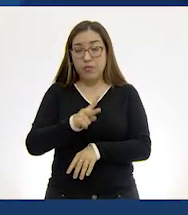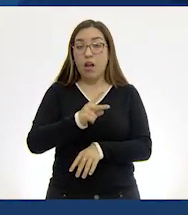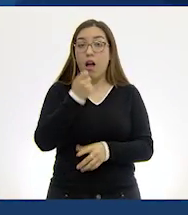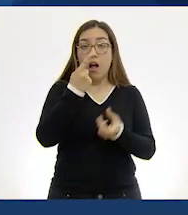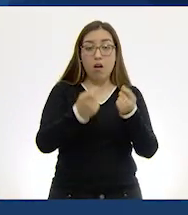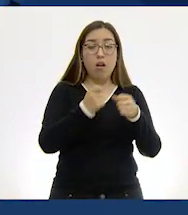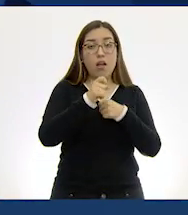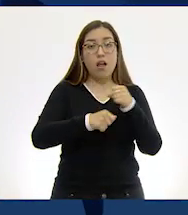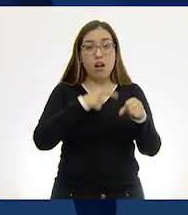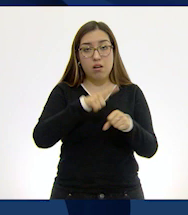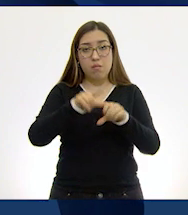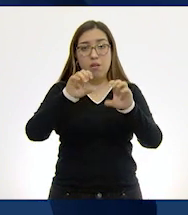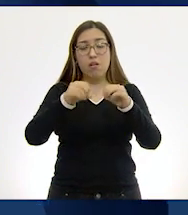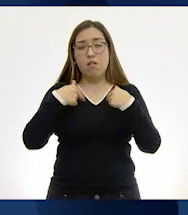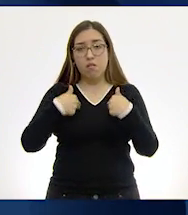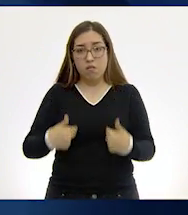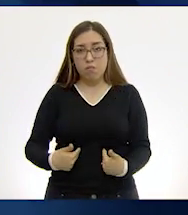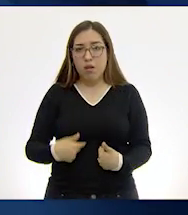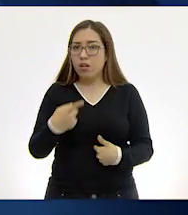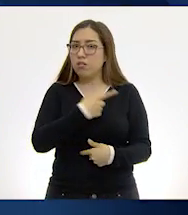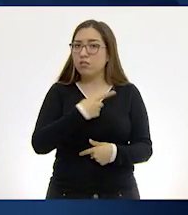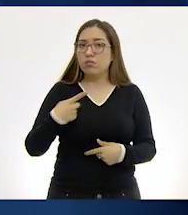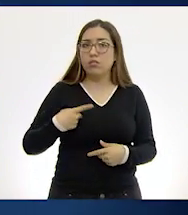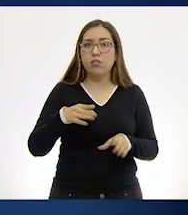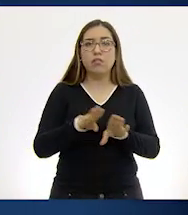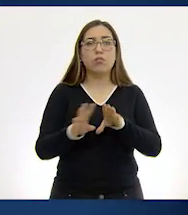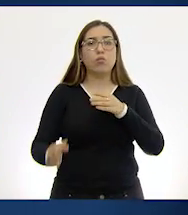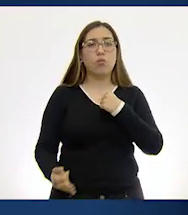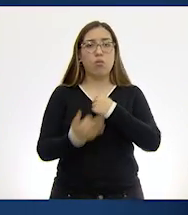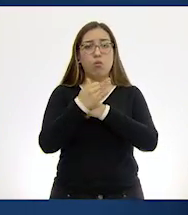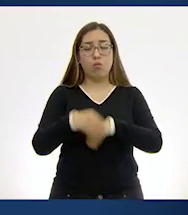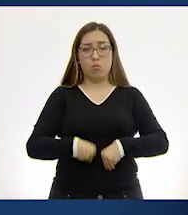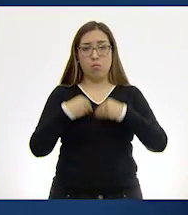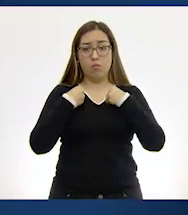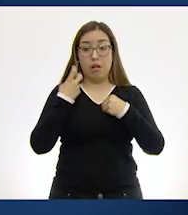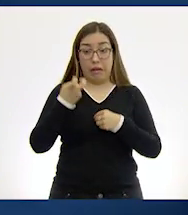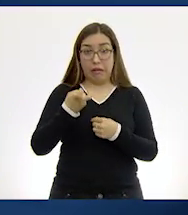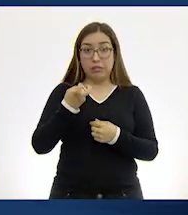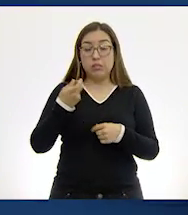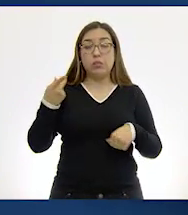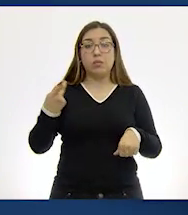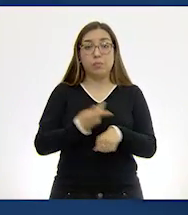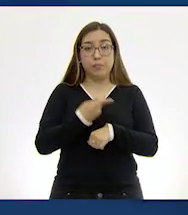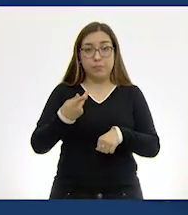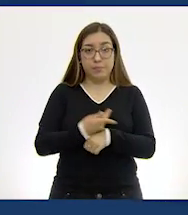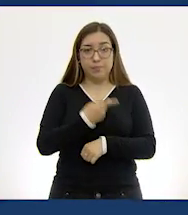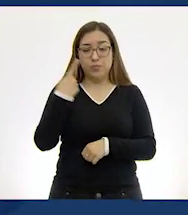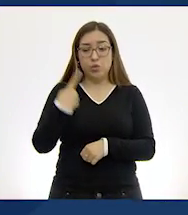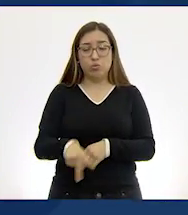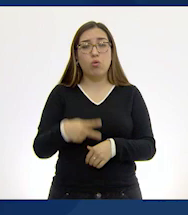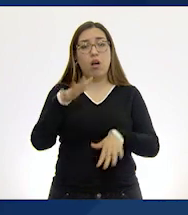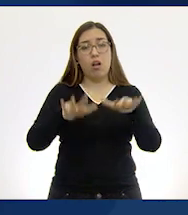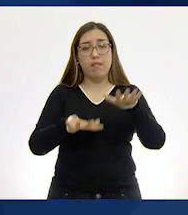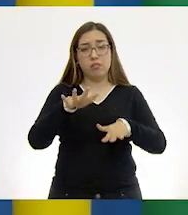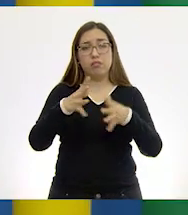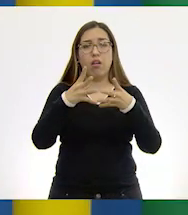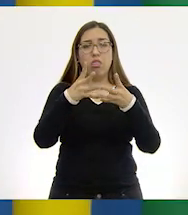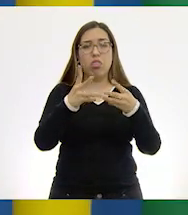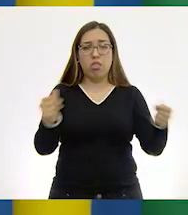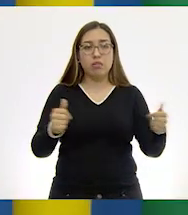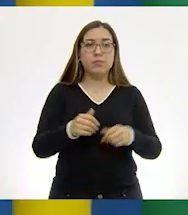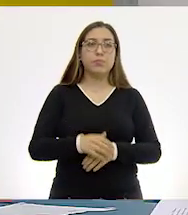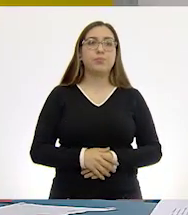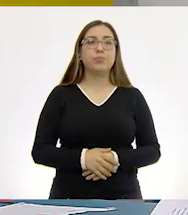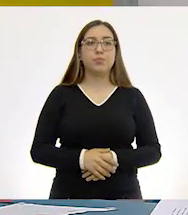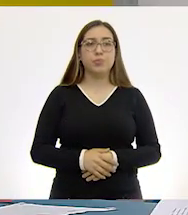diferentes de aquellas para las que están adaptadas. Esta situación acelera el proceso de su extinción.